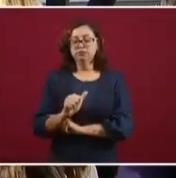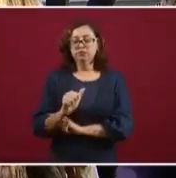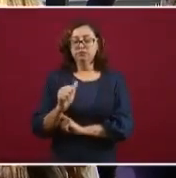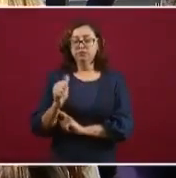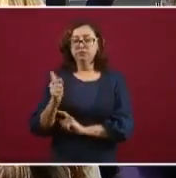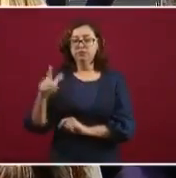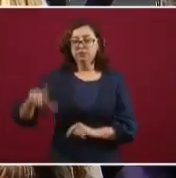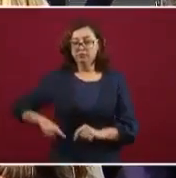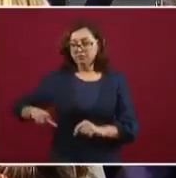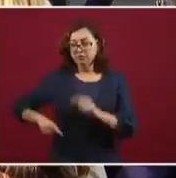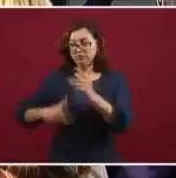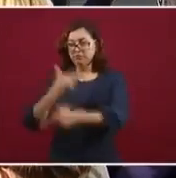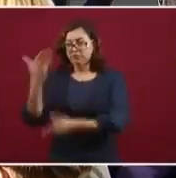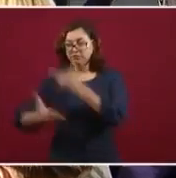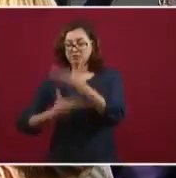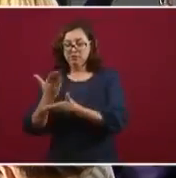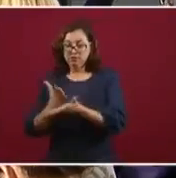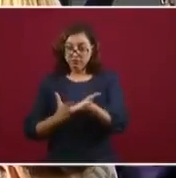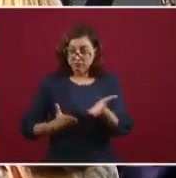se meta a eso,